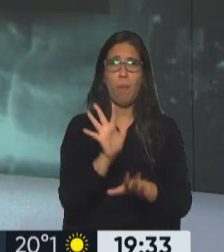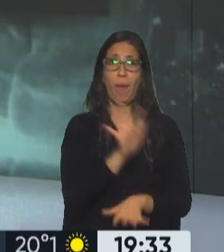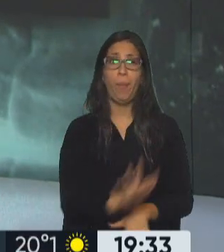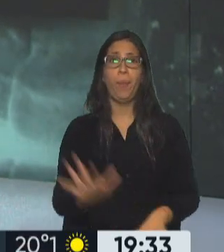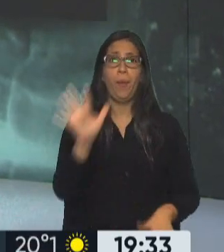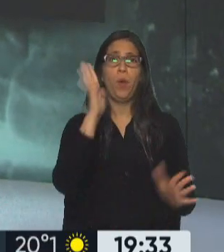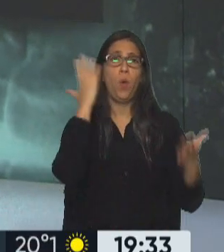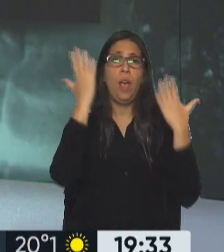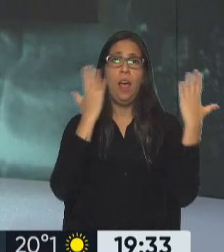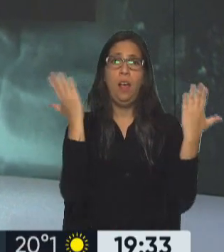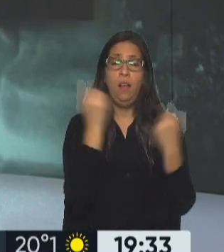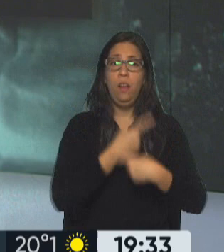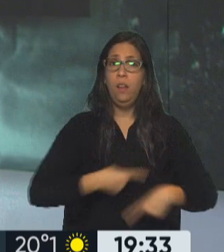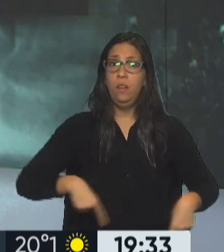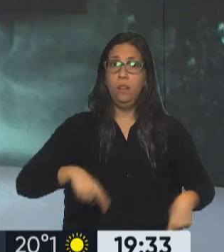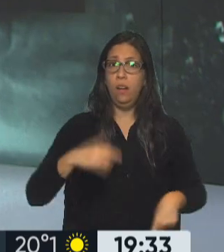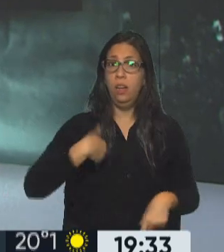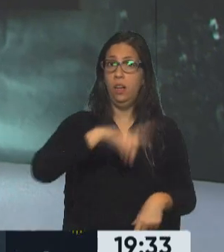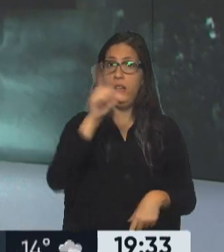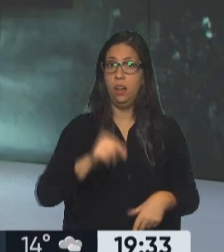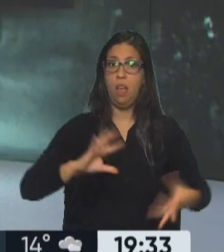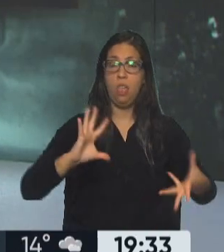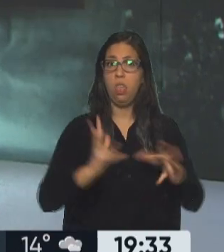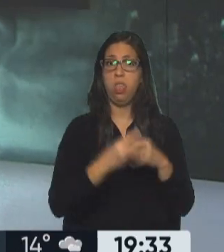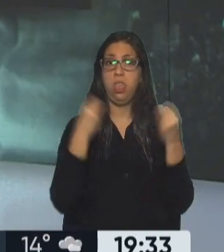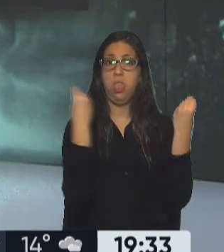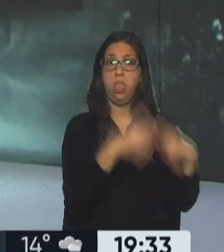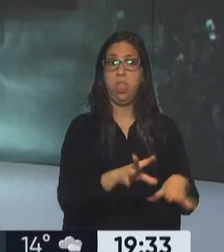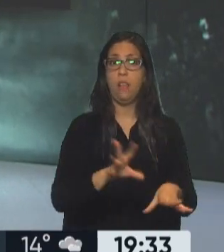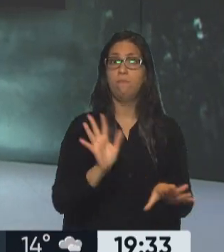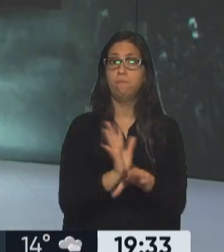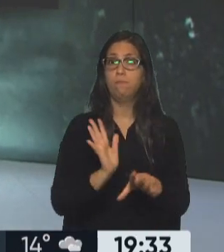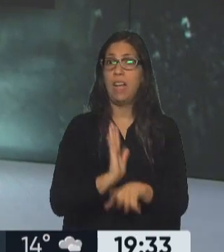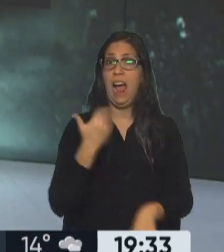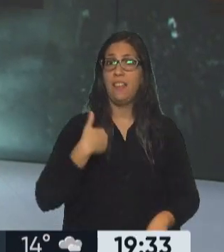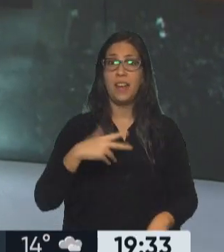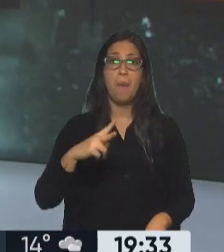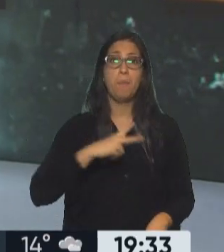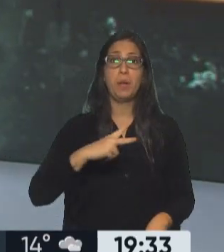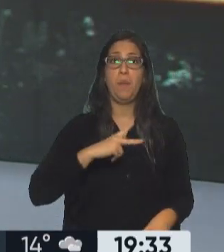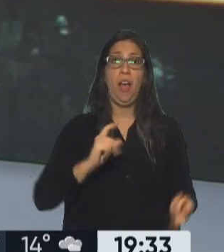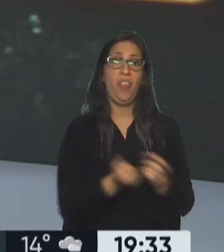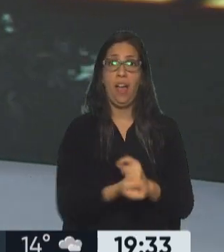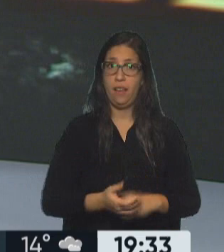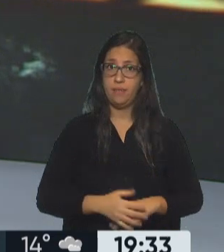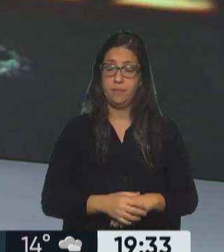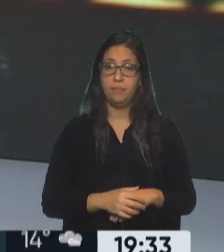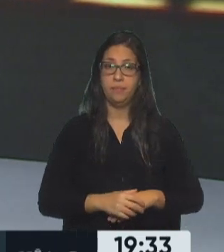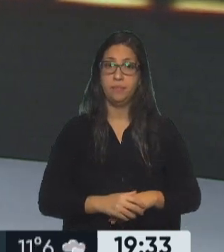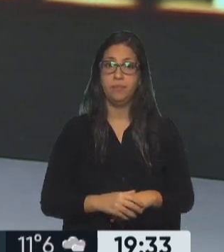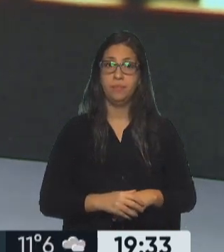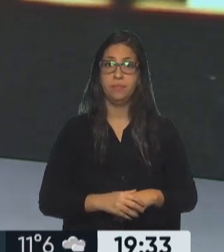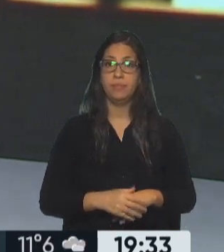mitad de la República Argentina en banda porque el país se privatizó. ¿Entendés? Y